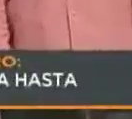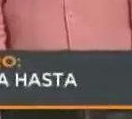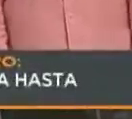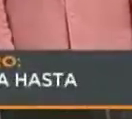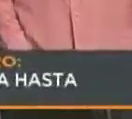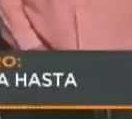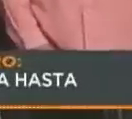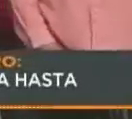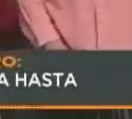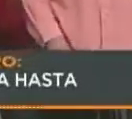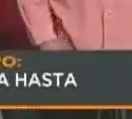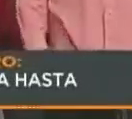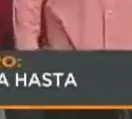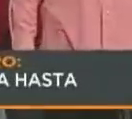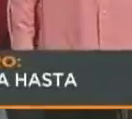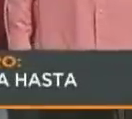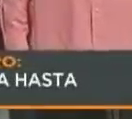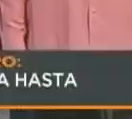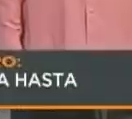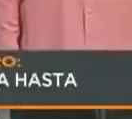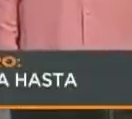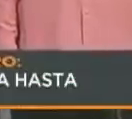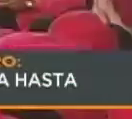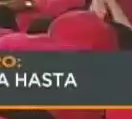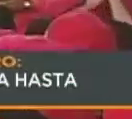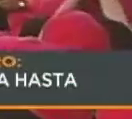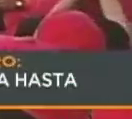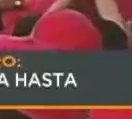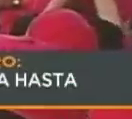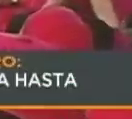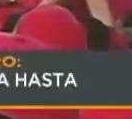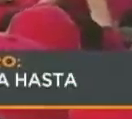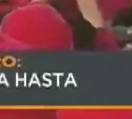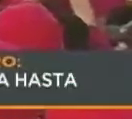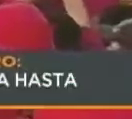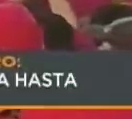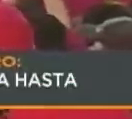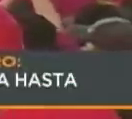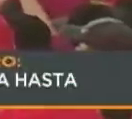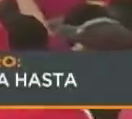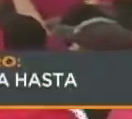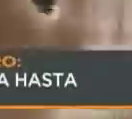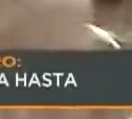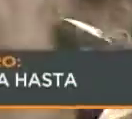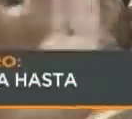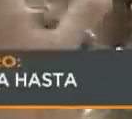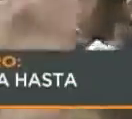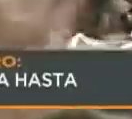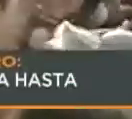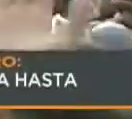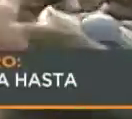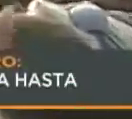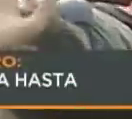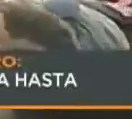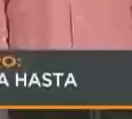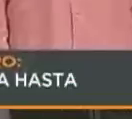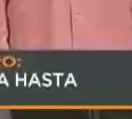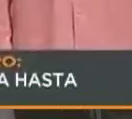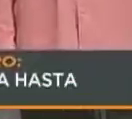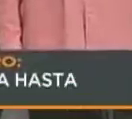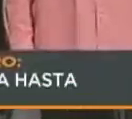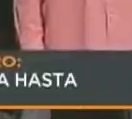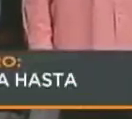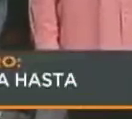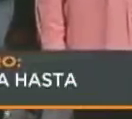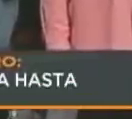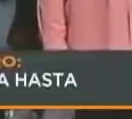Washington? Me importa lo que diga la juventud venezolana, la mujer venezolana, la clase obrera